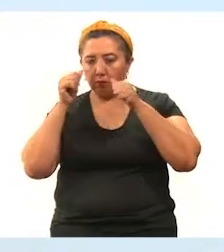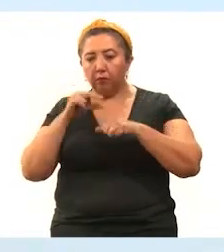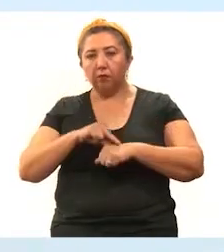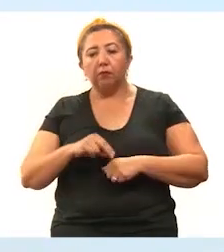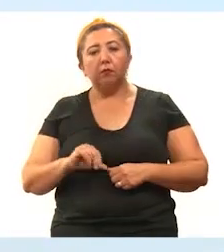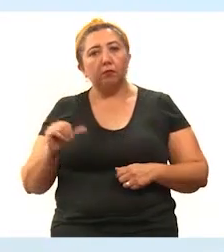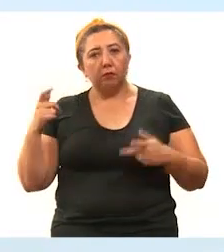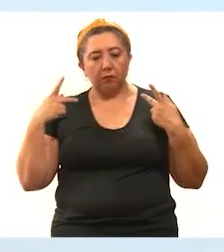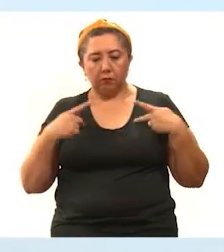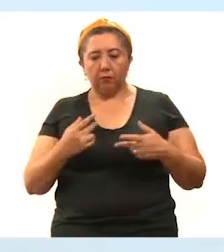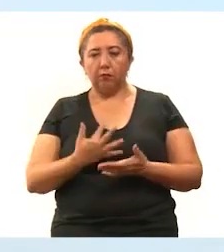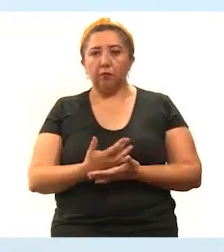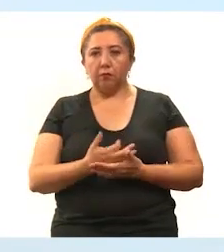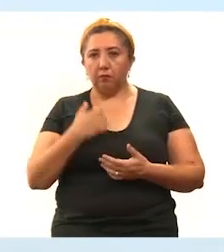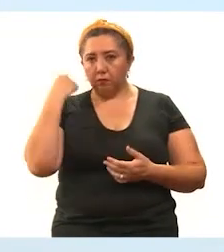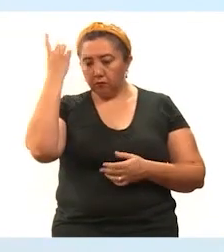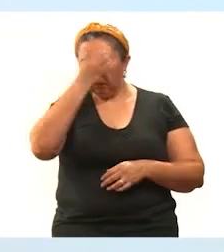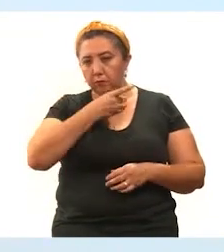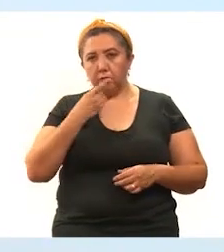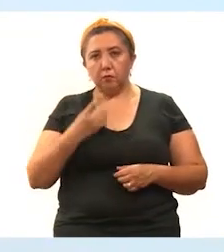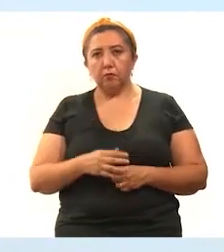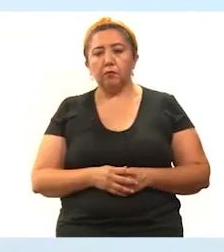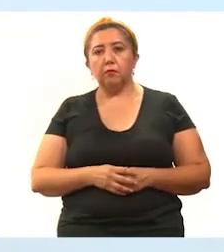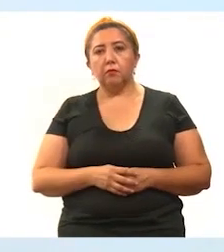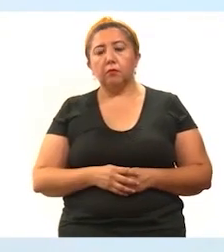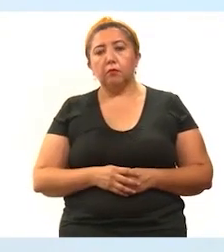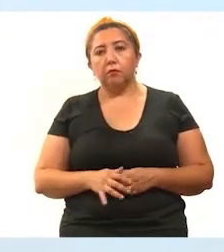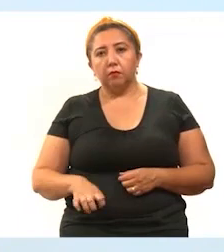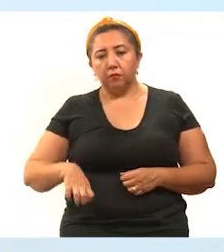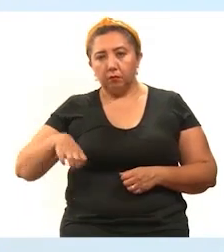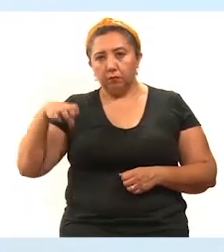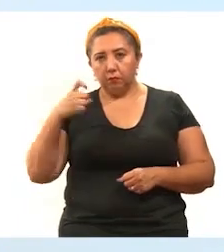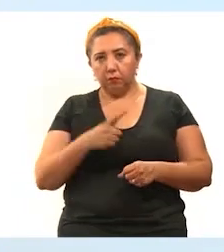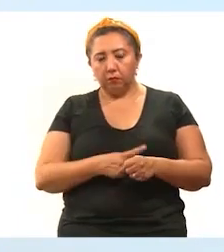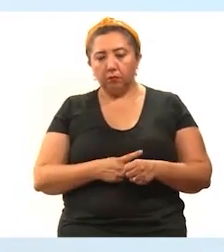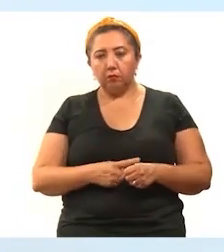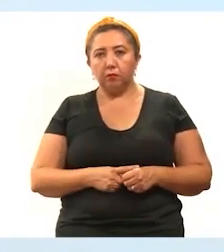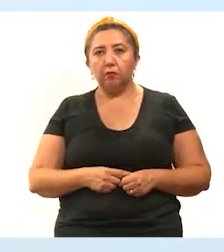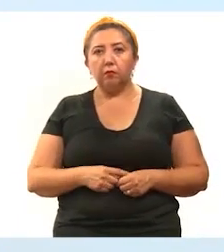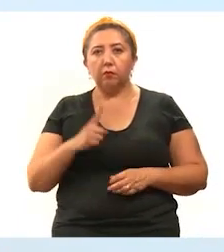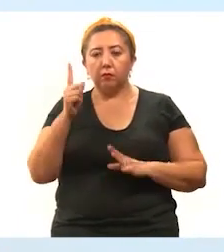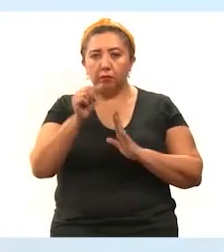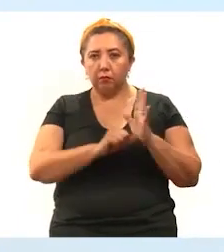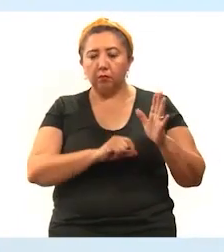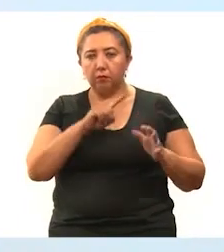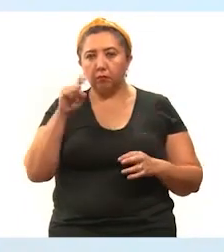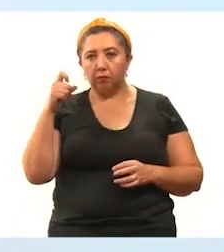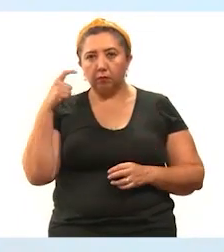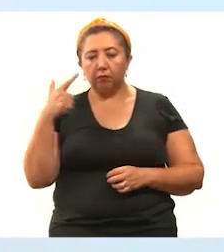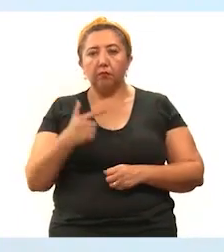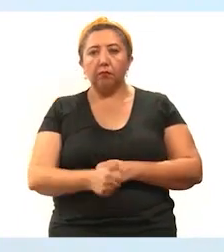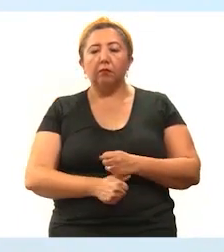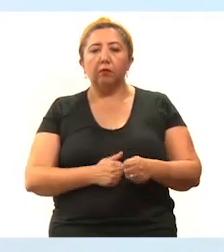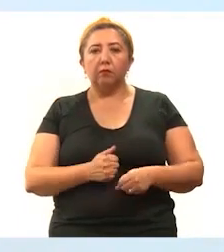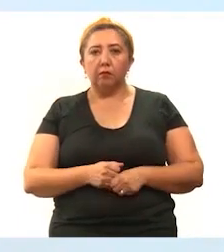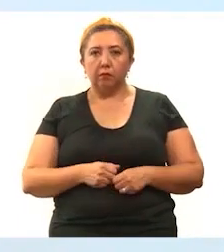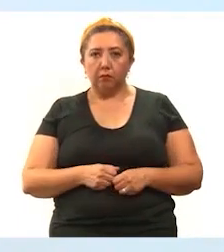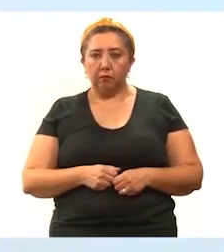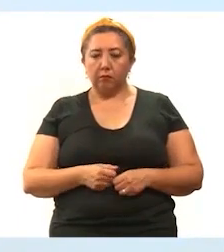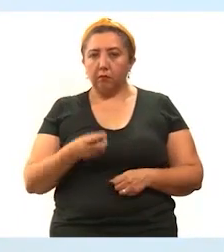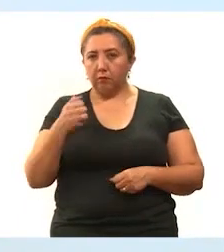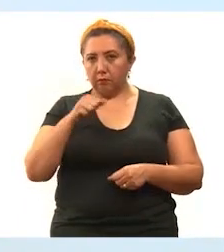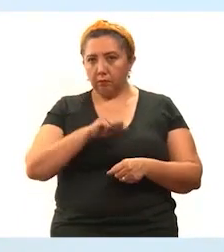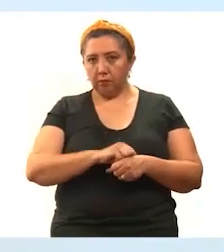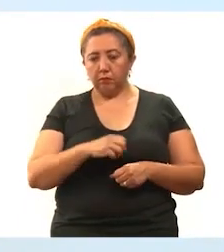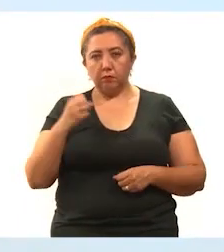total. Hay otros pacientes a la espera de diagnóstico. El rango de edad de los casos es de 1 mes a 107 años.